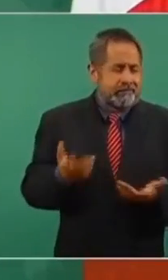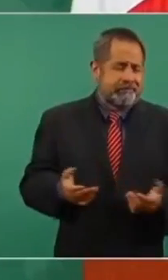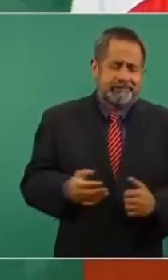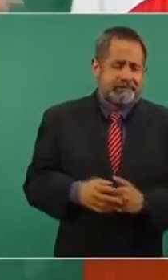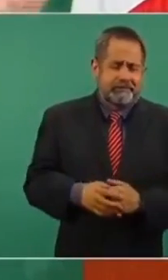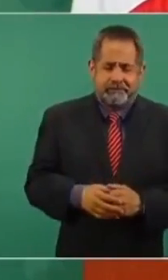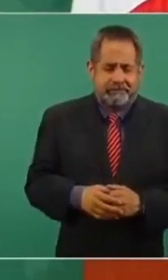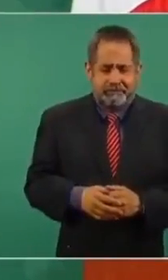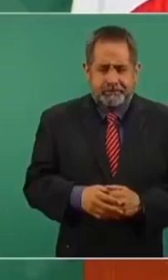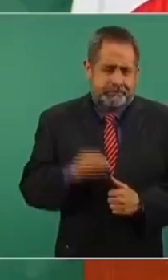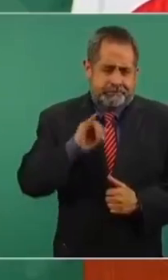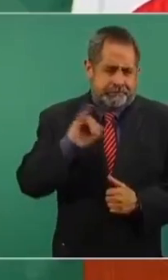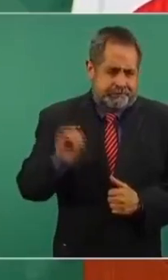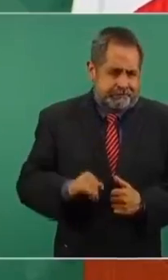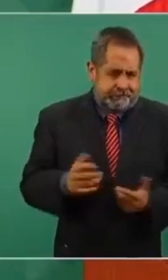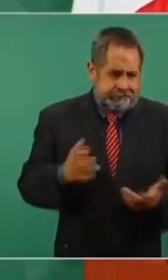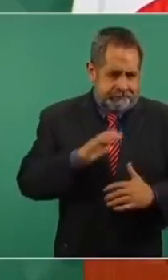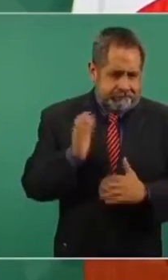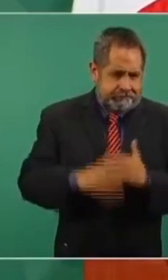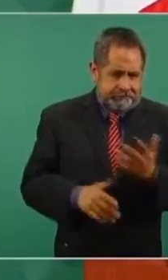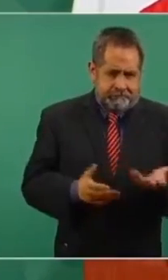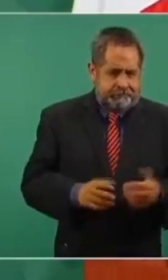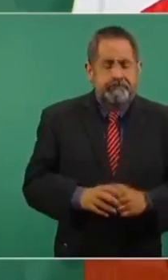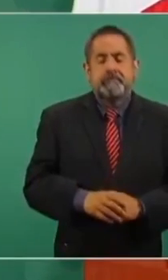Pues nunca.